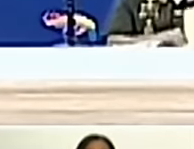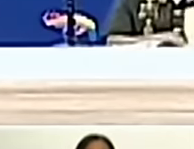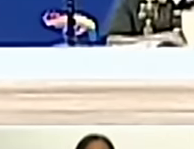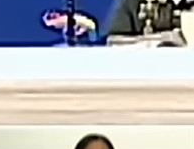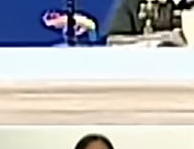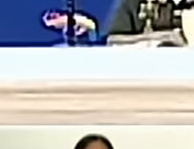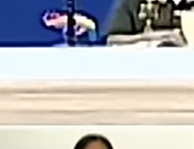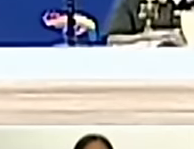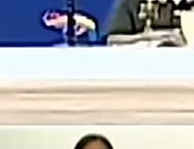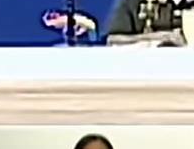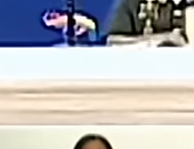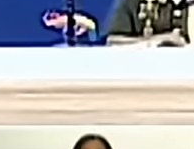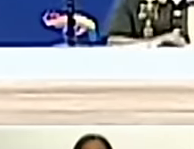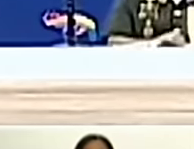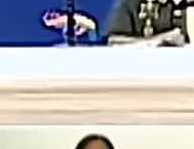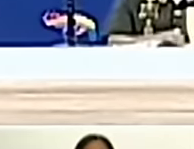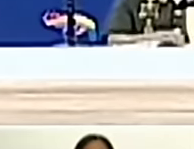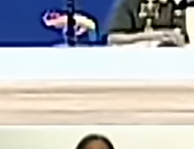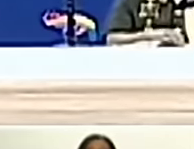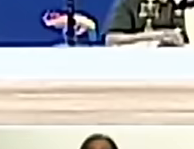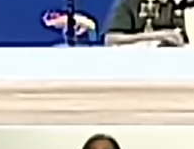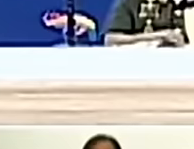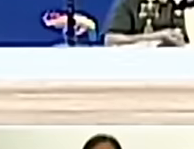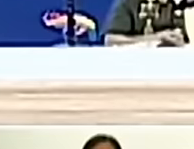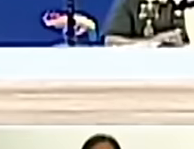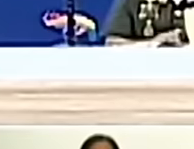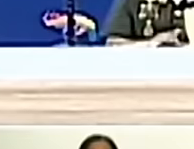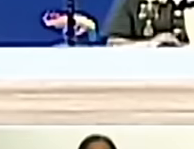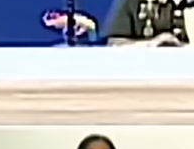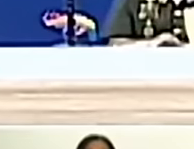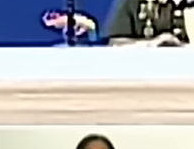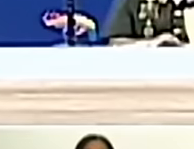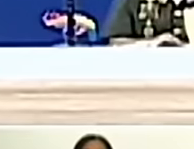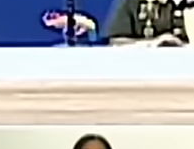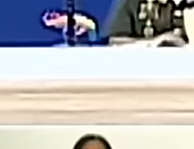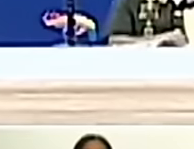La semana anterior, la conferencia fue